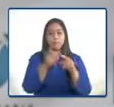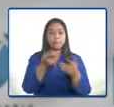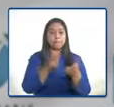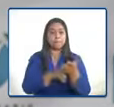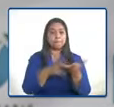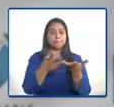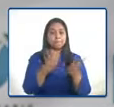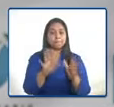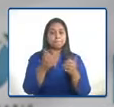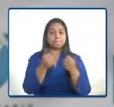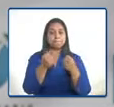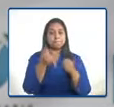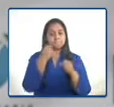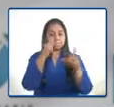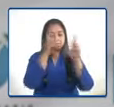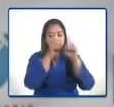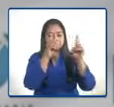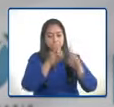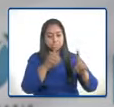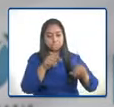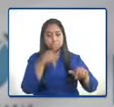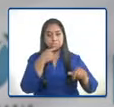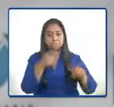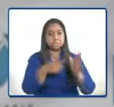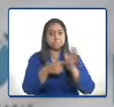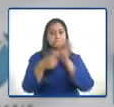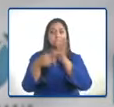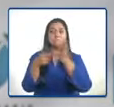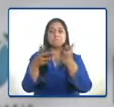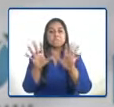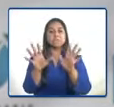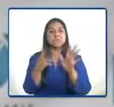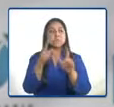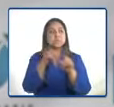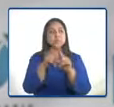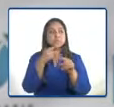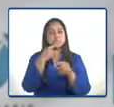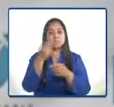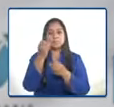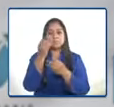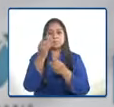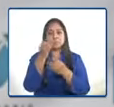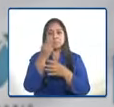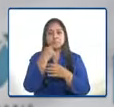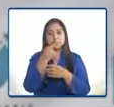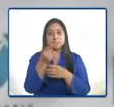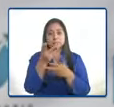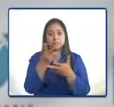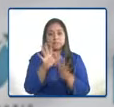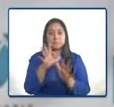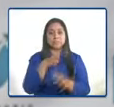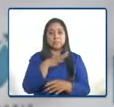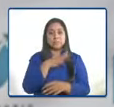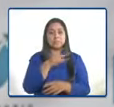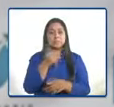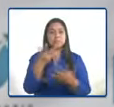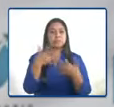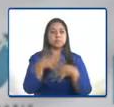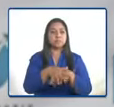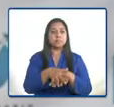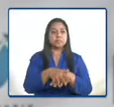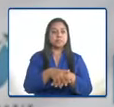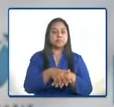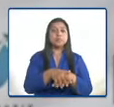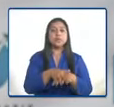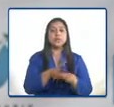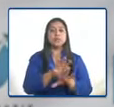hicimos ya el diagnóstico, entregamos las propuestas de fortalecimiento en un informe pues bastante integral.